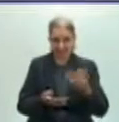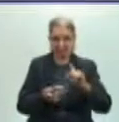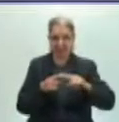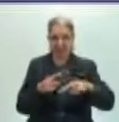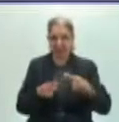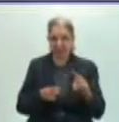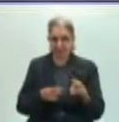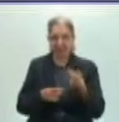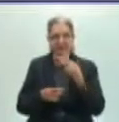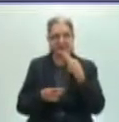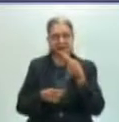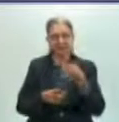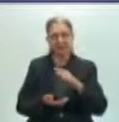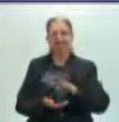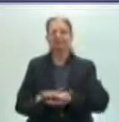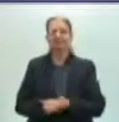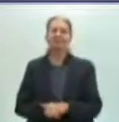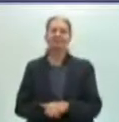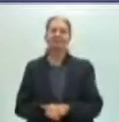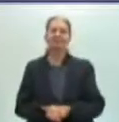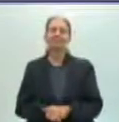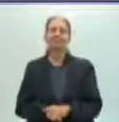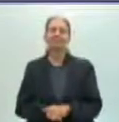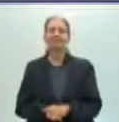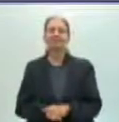puedas responder.